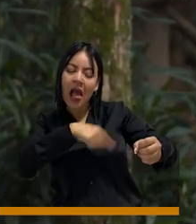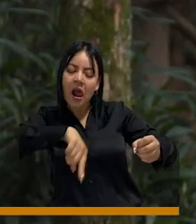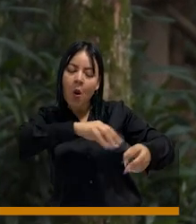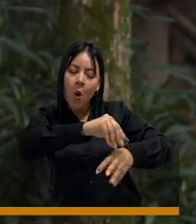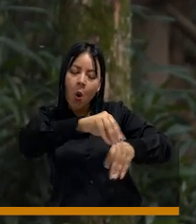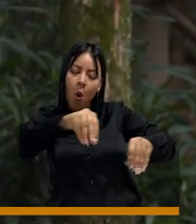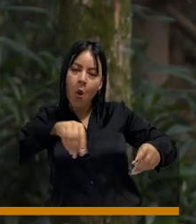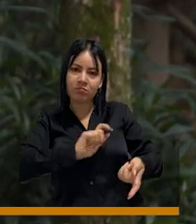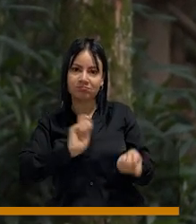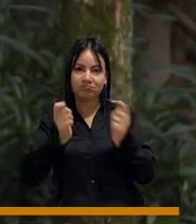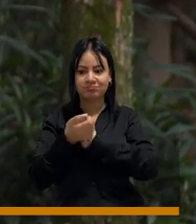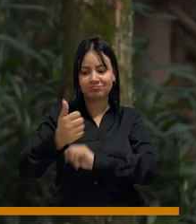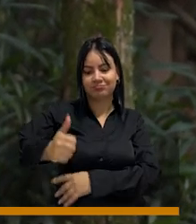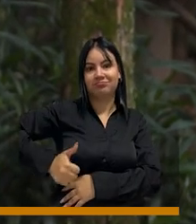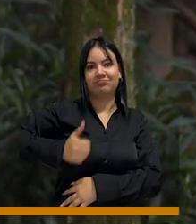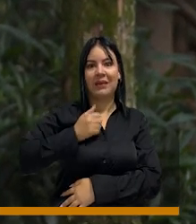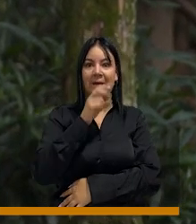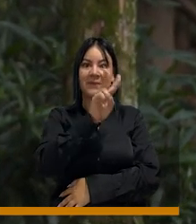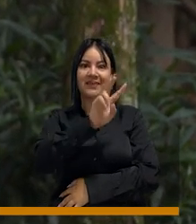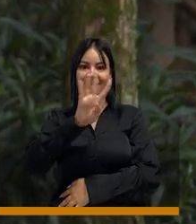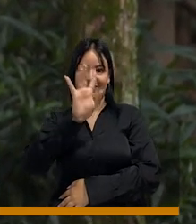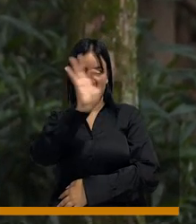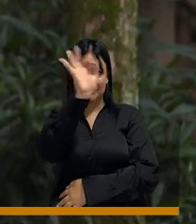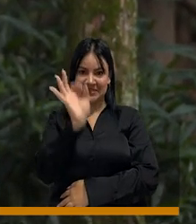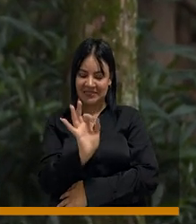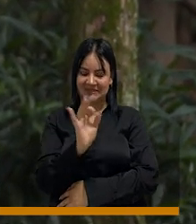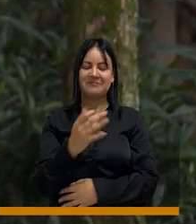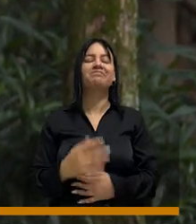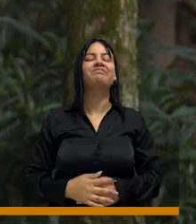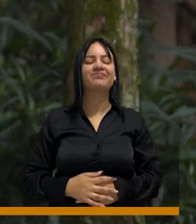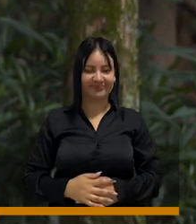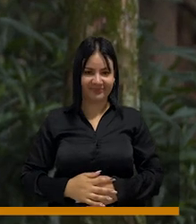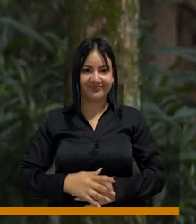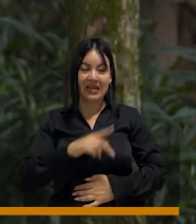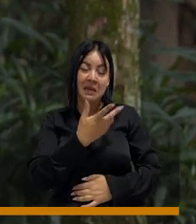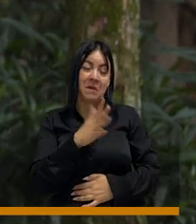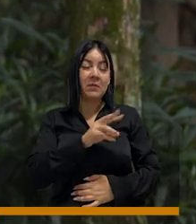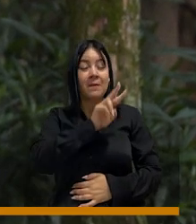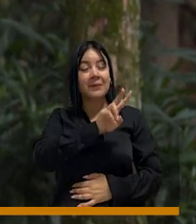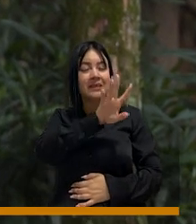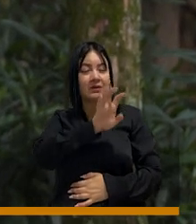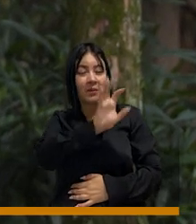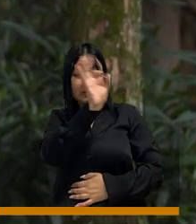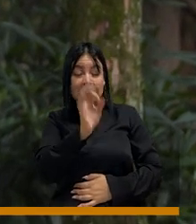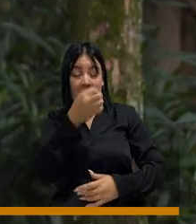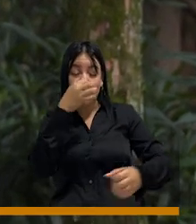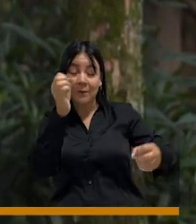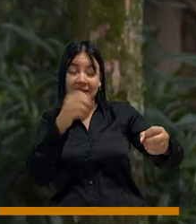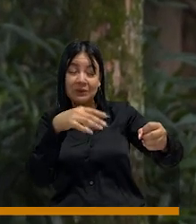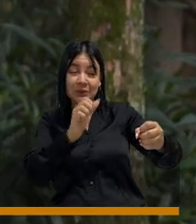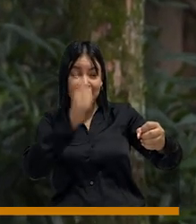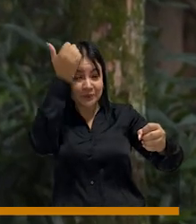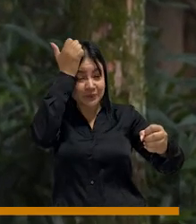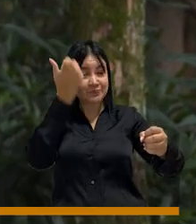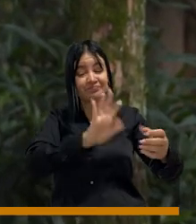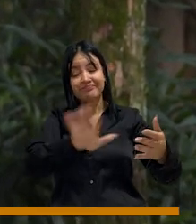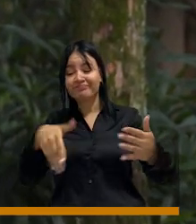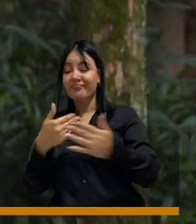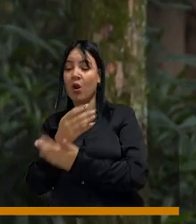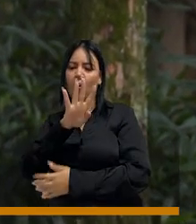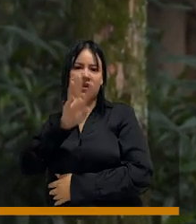residuos orgánicos a pasar a aprovechar el 24% de estos residuos. De los residuos sólidos, del 29% a casi